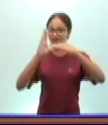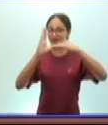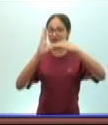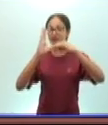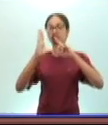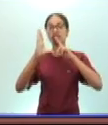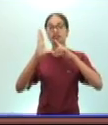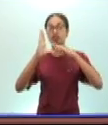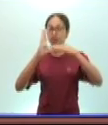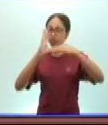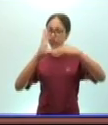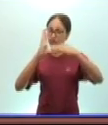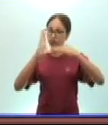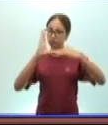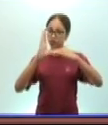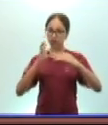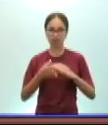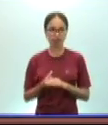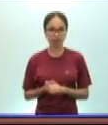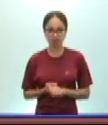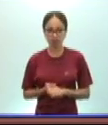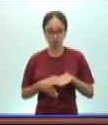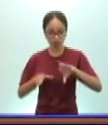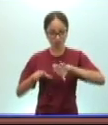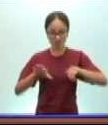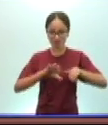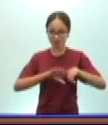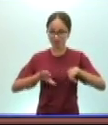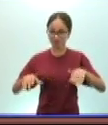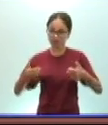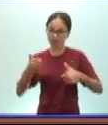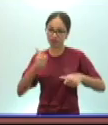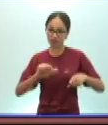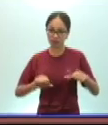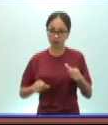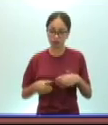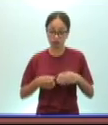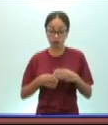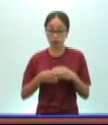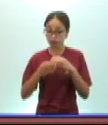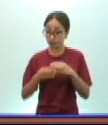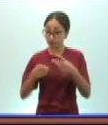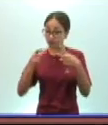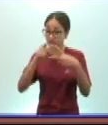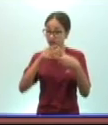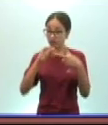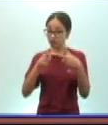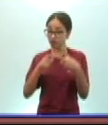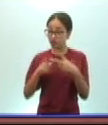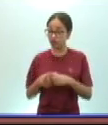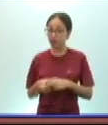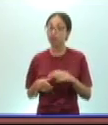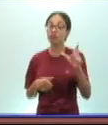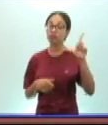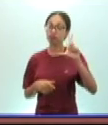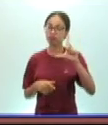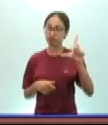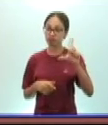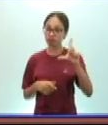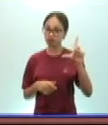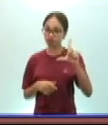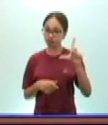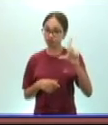bien, ¿cómo podemos separar esta mezcla? Donde tenemos dos componentes, un componente líquido y un componente